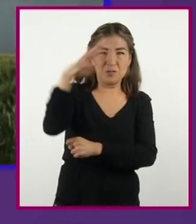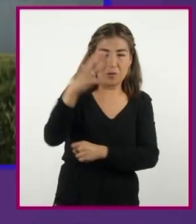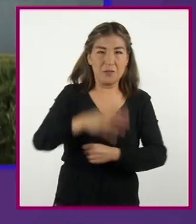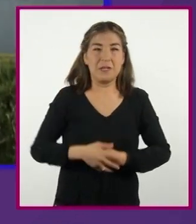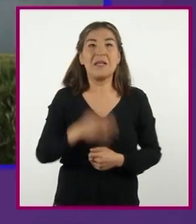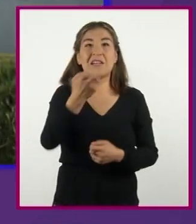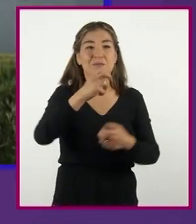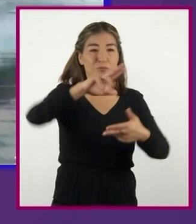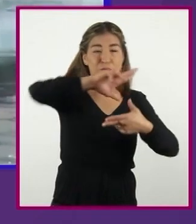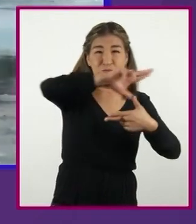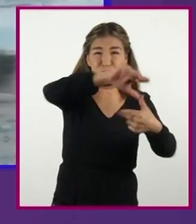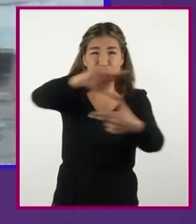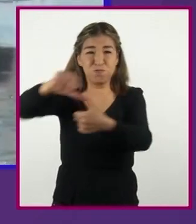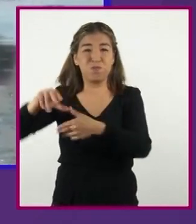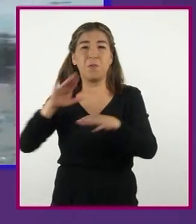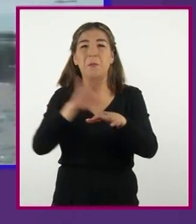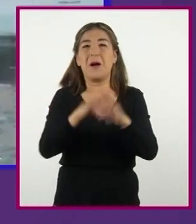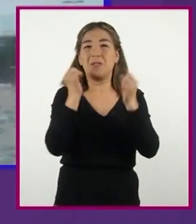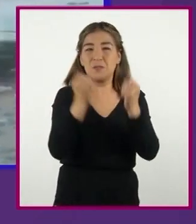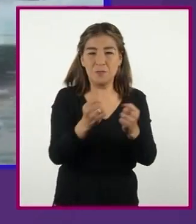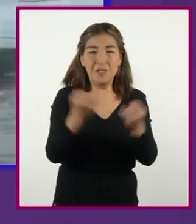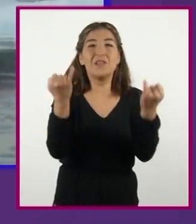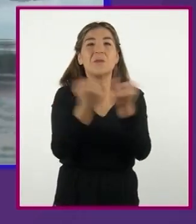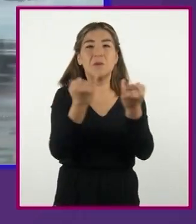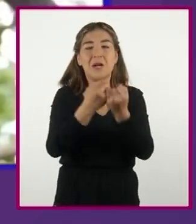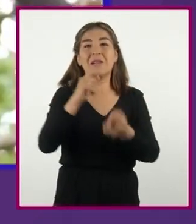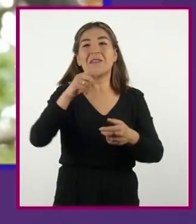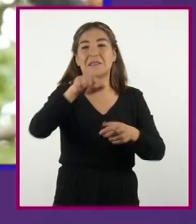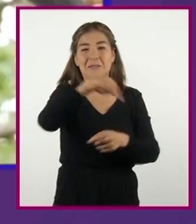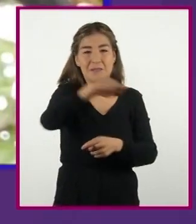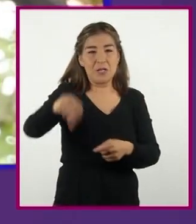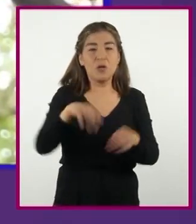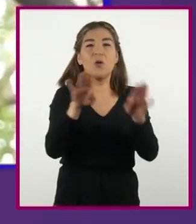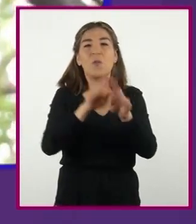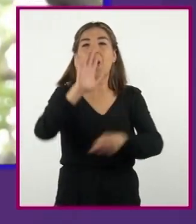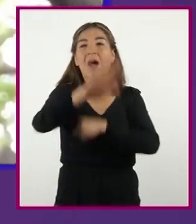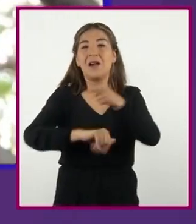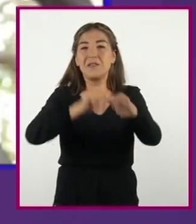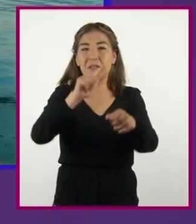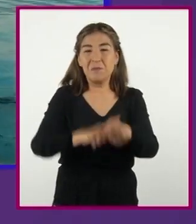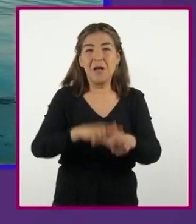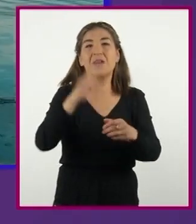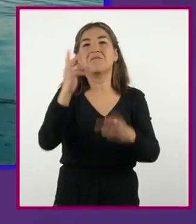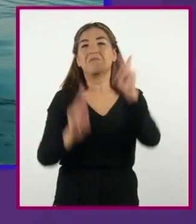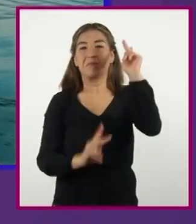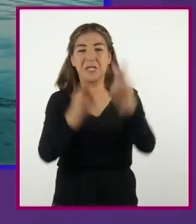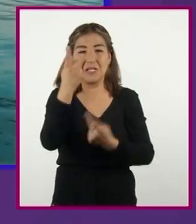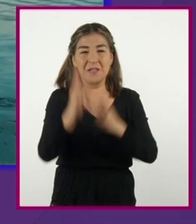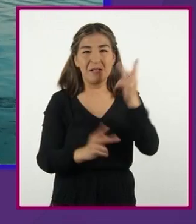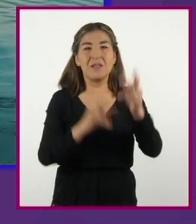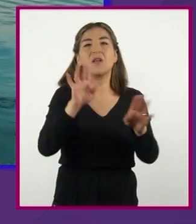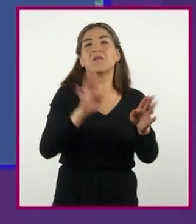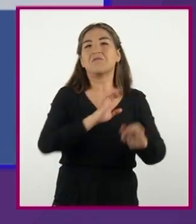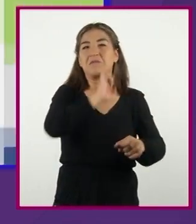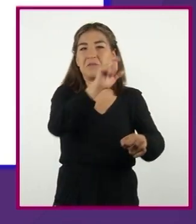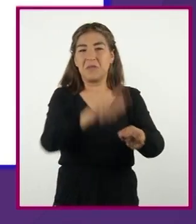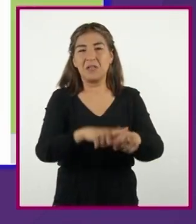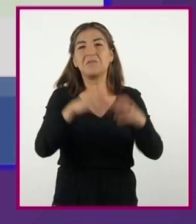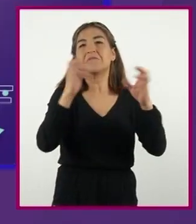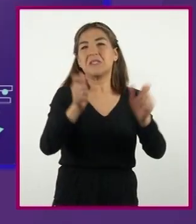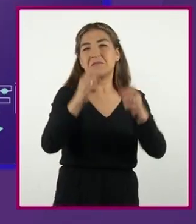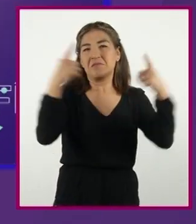fuerza de los huracanes, así como la pérdida de la diversidad biológica a nivel de genes, de especies y